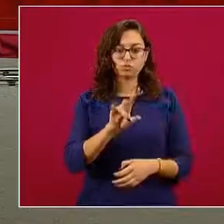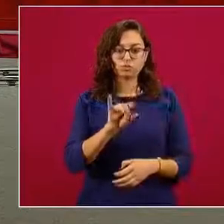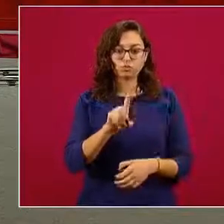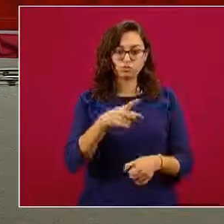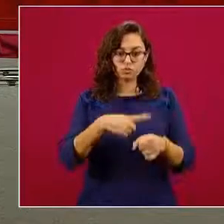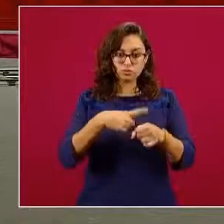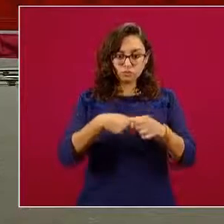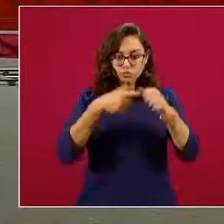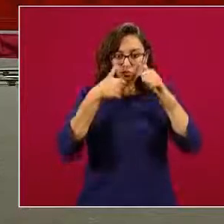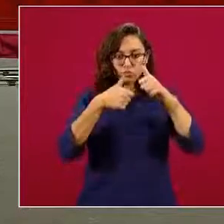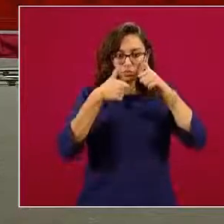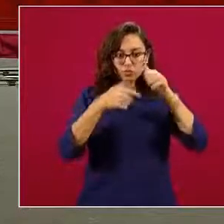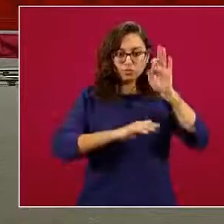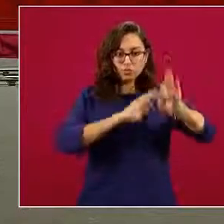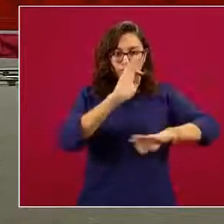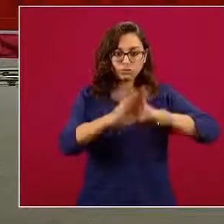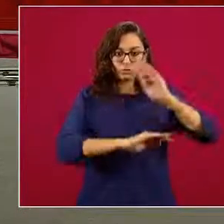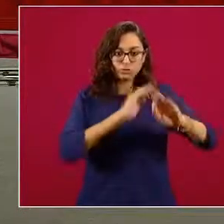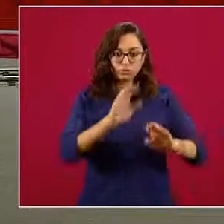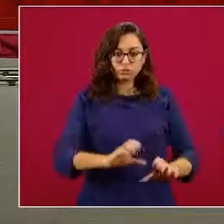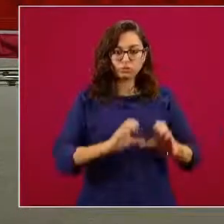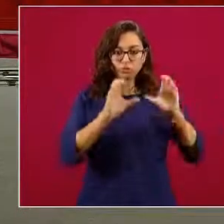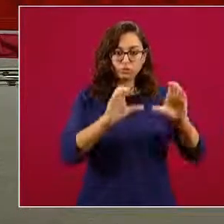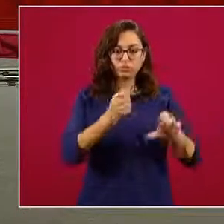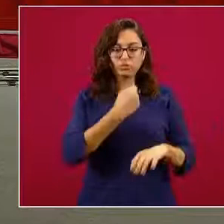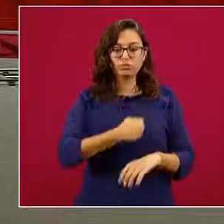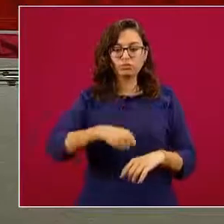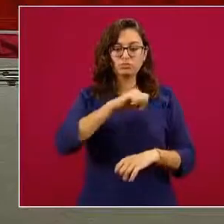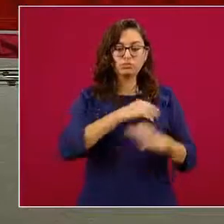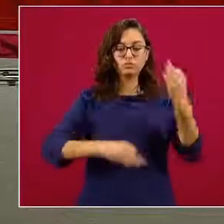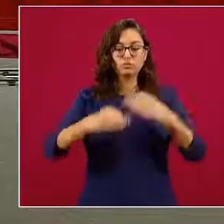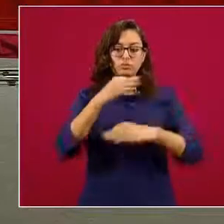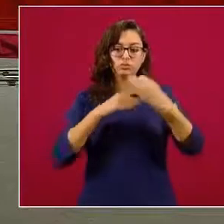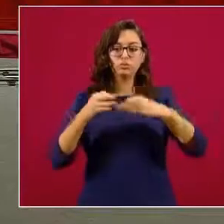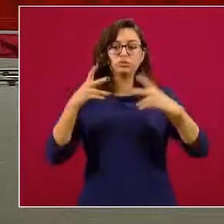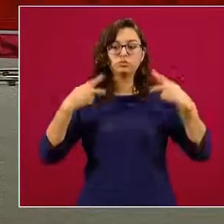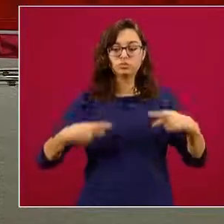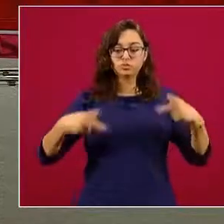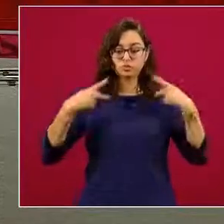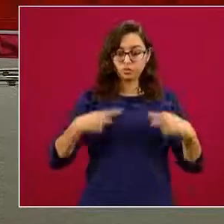para cuidarnos, para cuidar de nuestra salud en medio de esta pandemia.